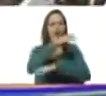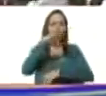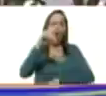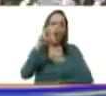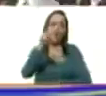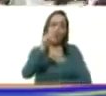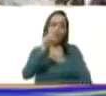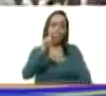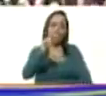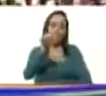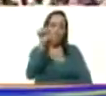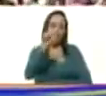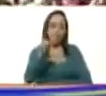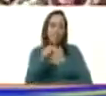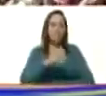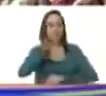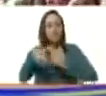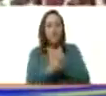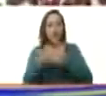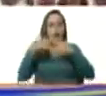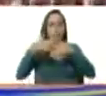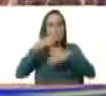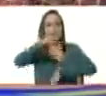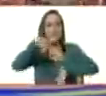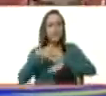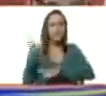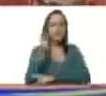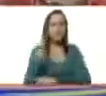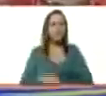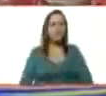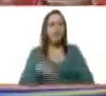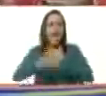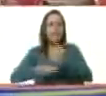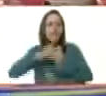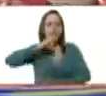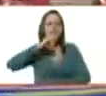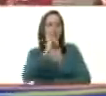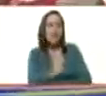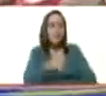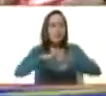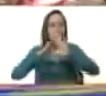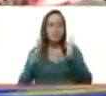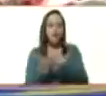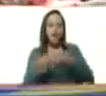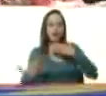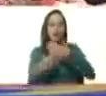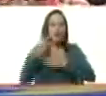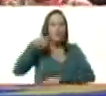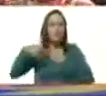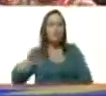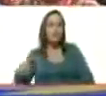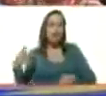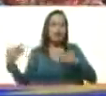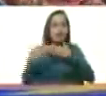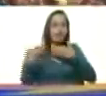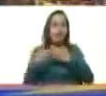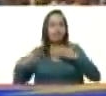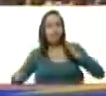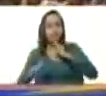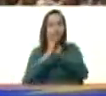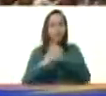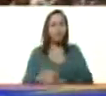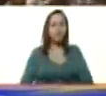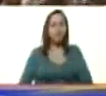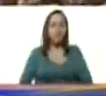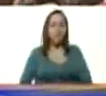las empresas nacionales de Venezuela. Una demanda mundial contra la política de agresión, de sanciones,